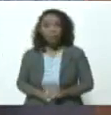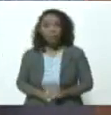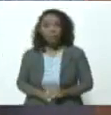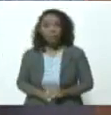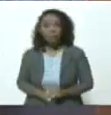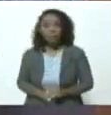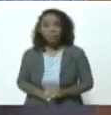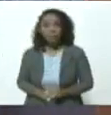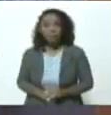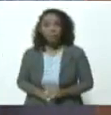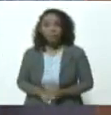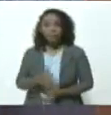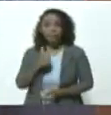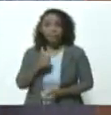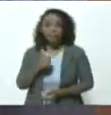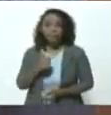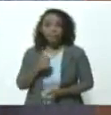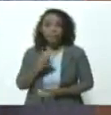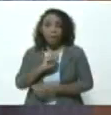Bien,